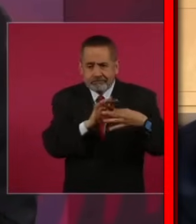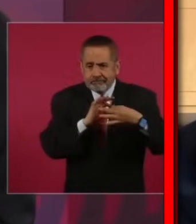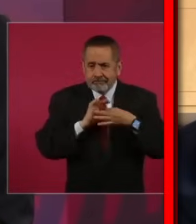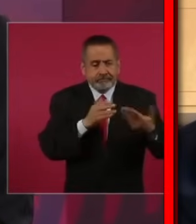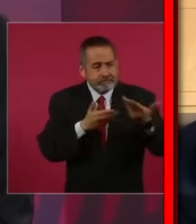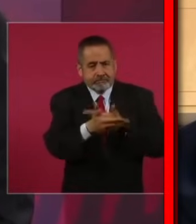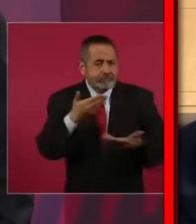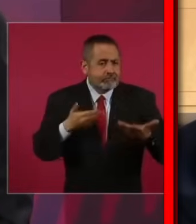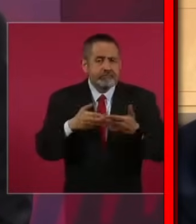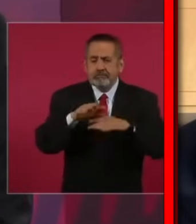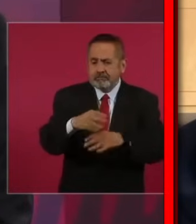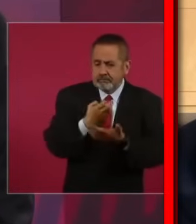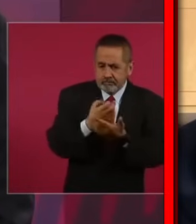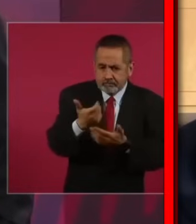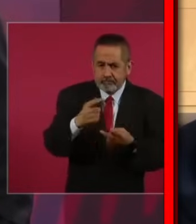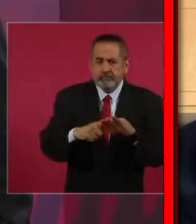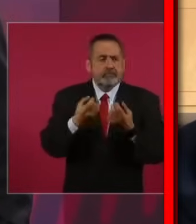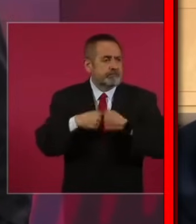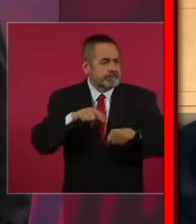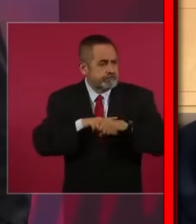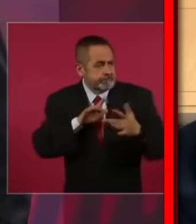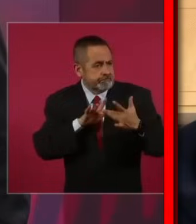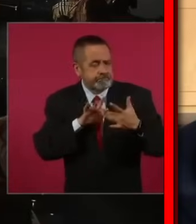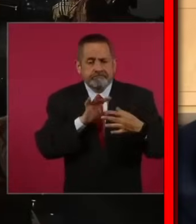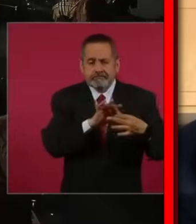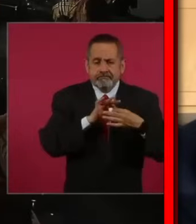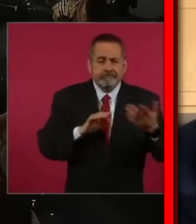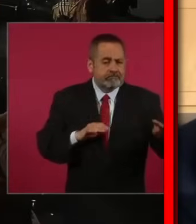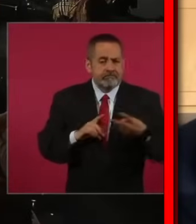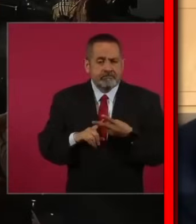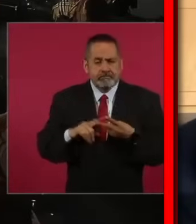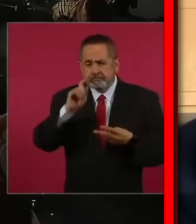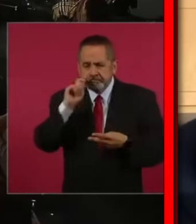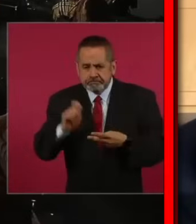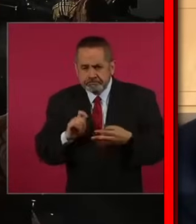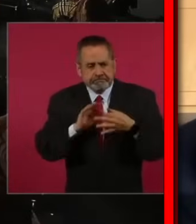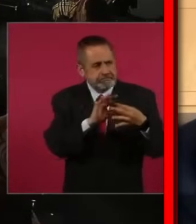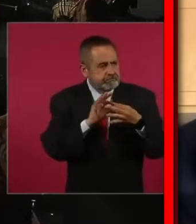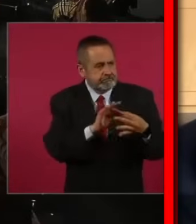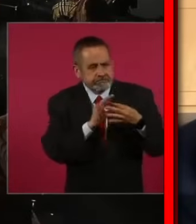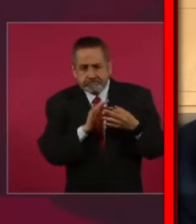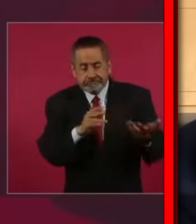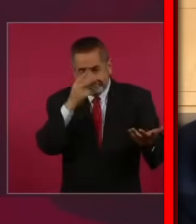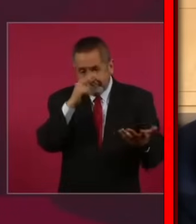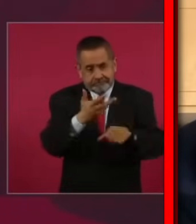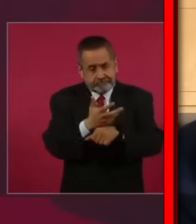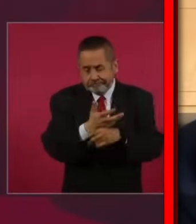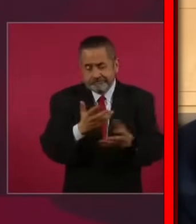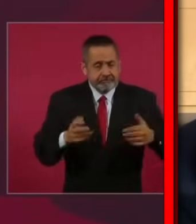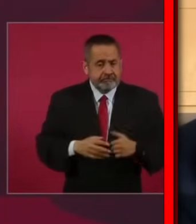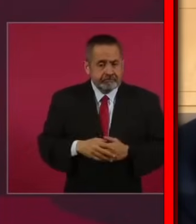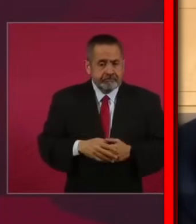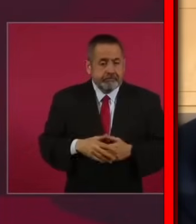en lo económico en lo social de amistad